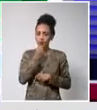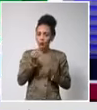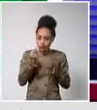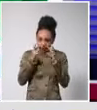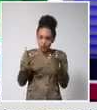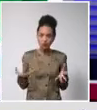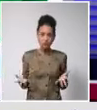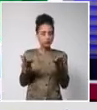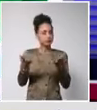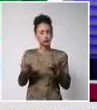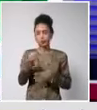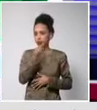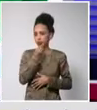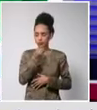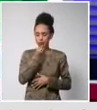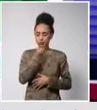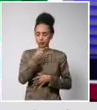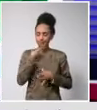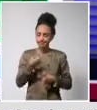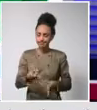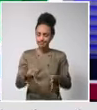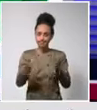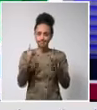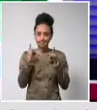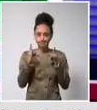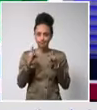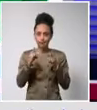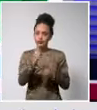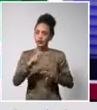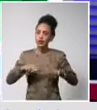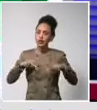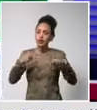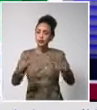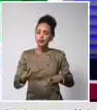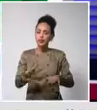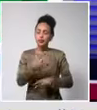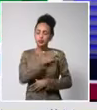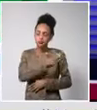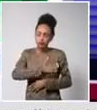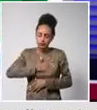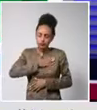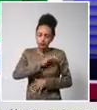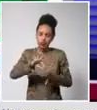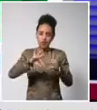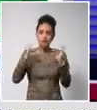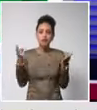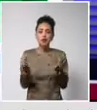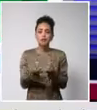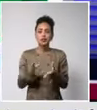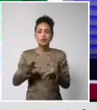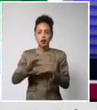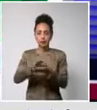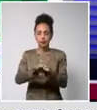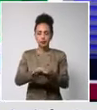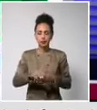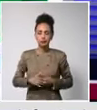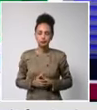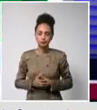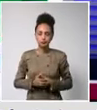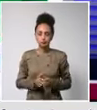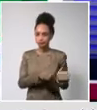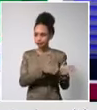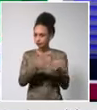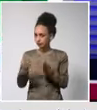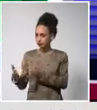las maniobras aplicadas. Reiteramos nuestras condolencias a familiares y amistades. Fallece un paciente